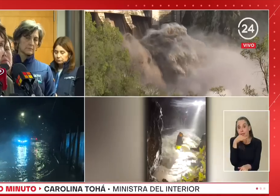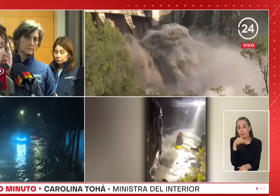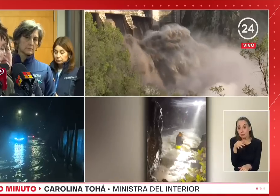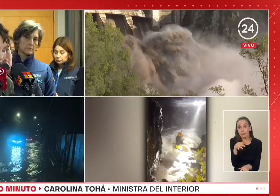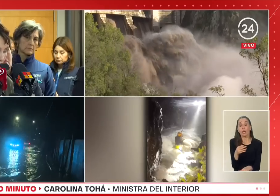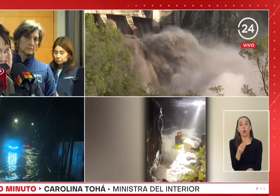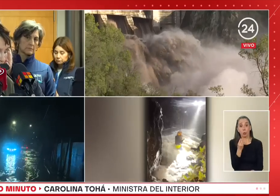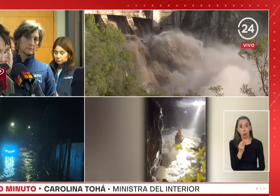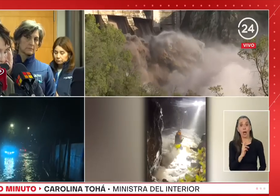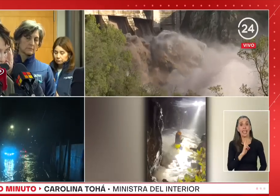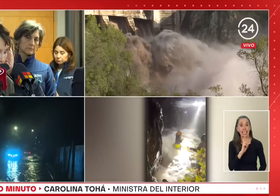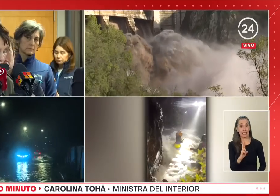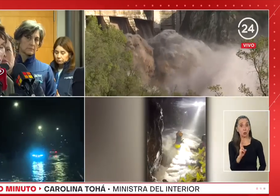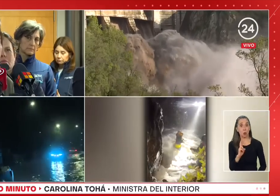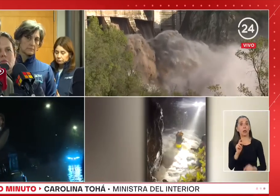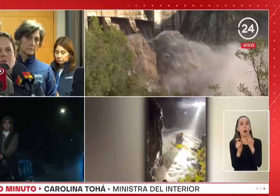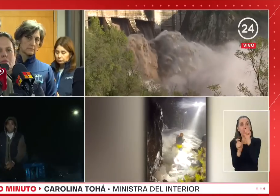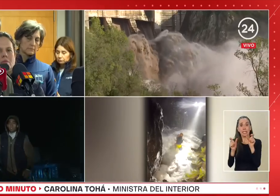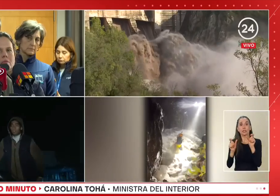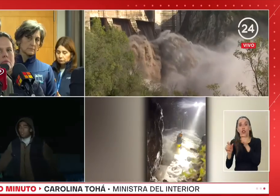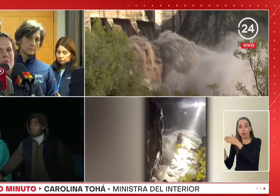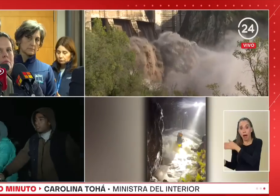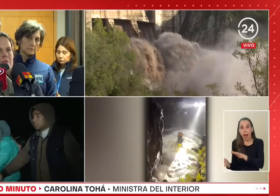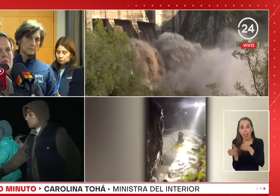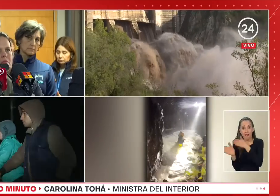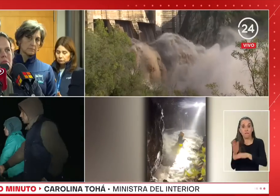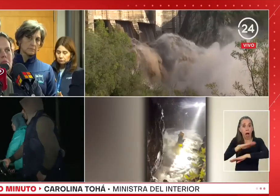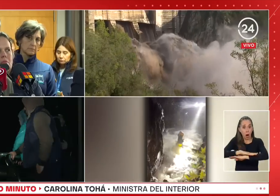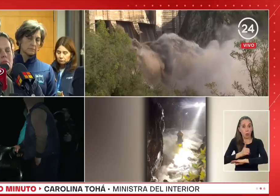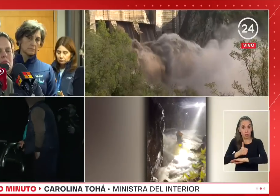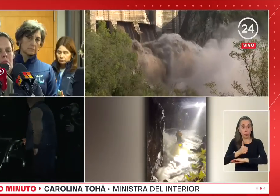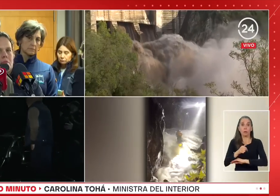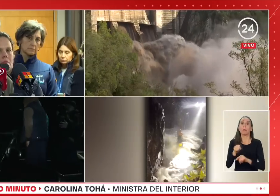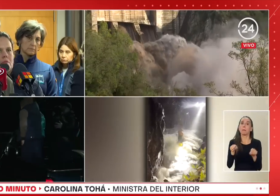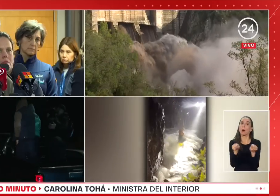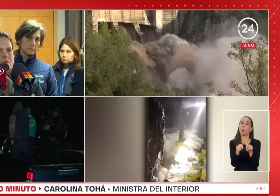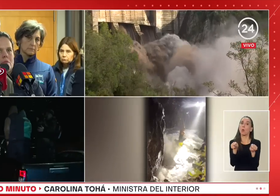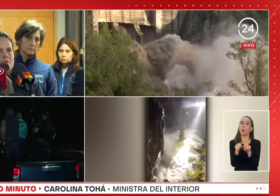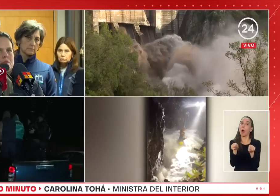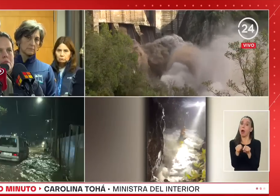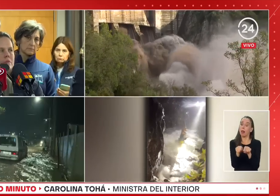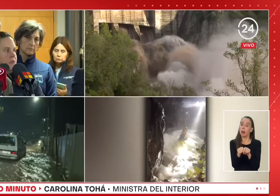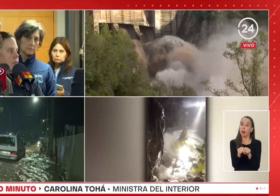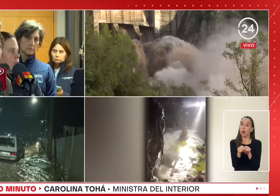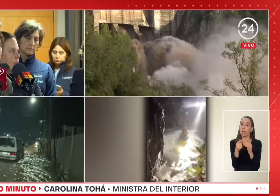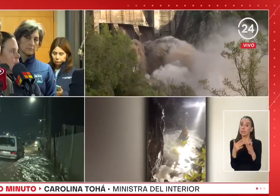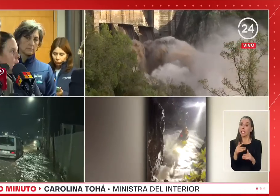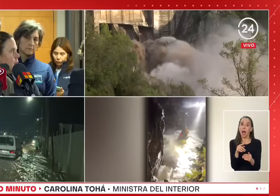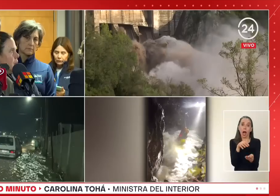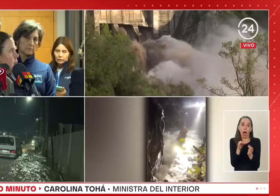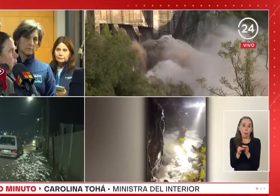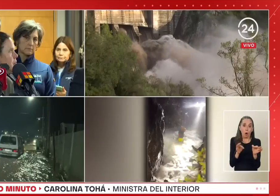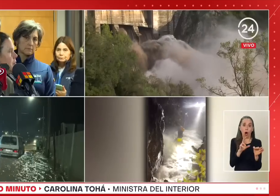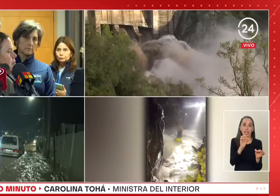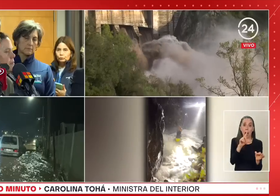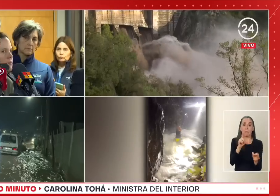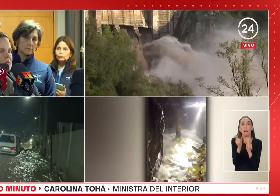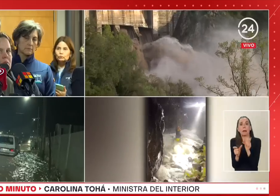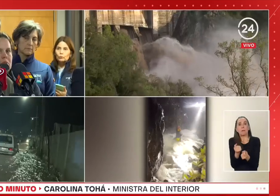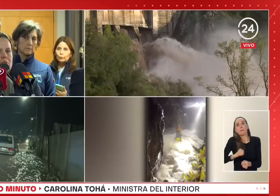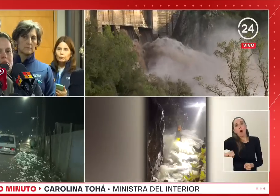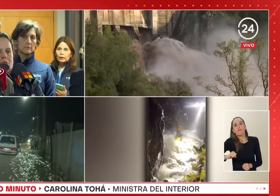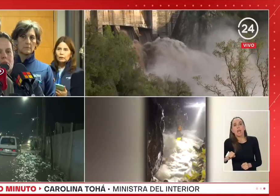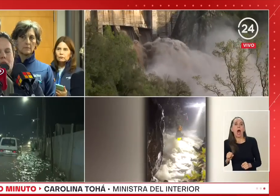hemos tenido buenos resultados con las evacuaciones sin embargo tuvimos igual como tal como sucedió en rapel personas que fueron